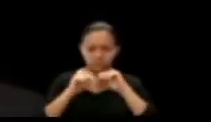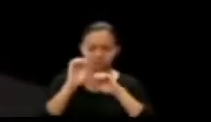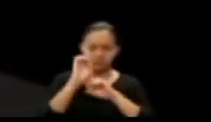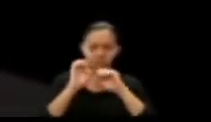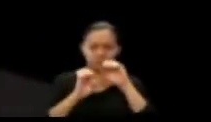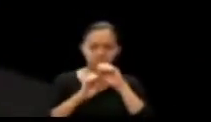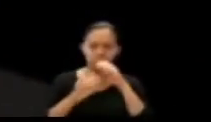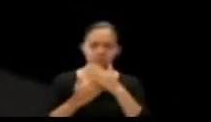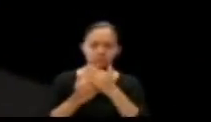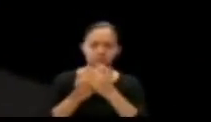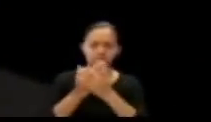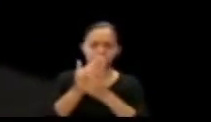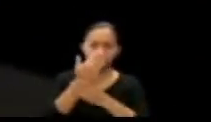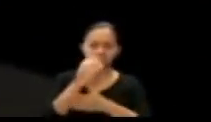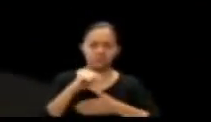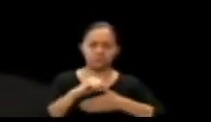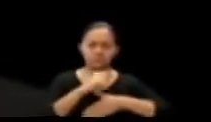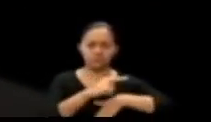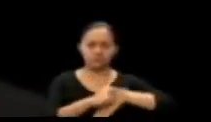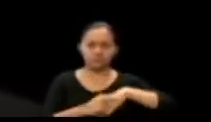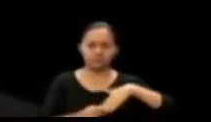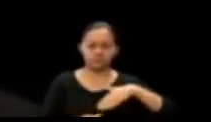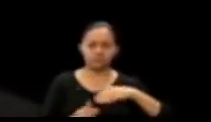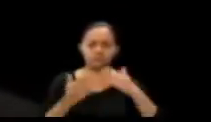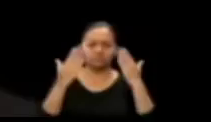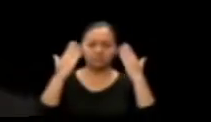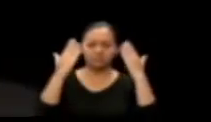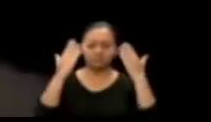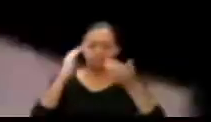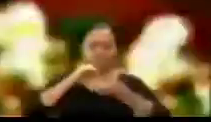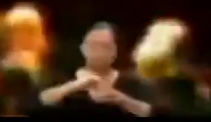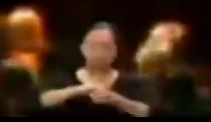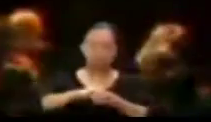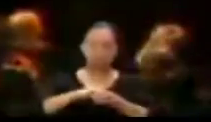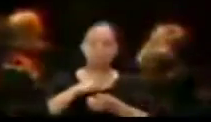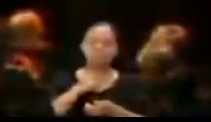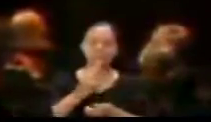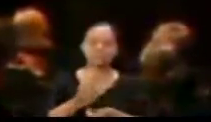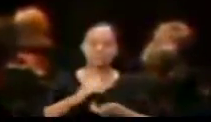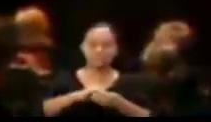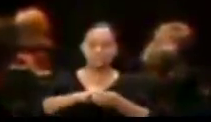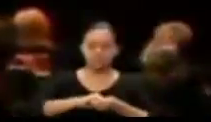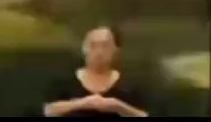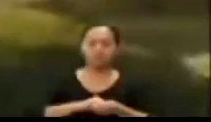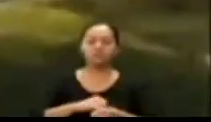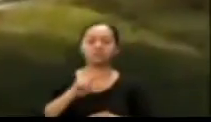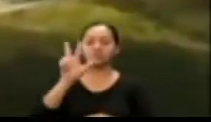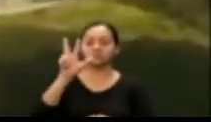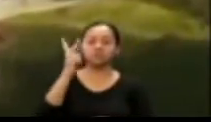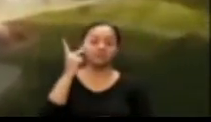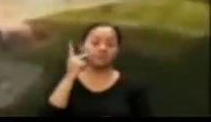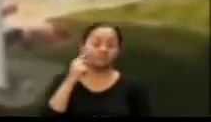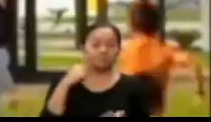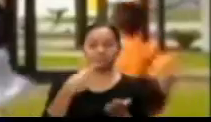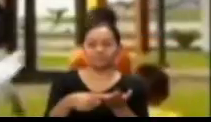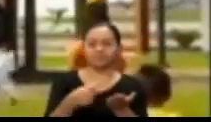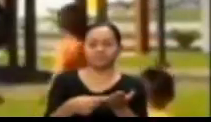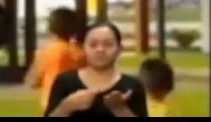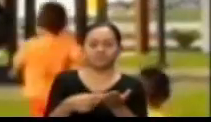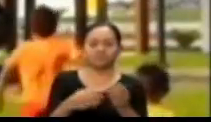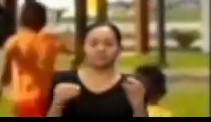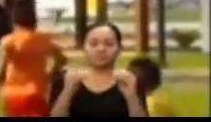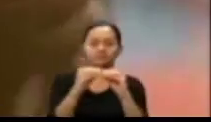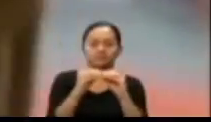todas las manos y todas las voces humanistas de esta hermosa Latinoamérica. 3 días de análisis y debate que se encaminan a